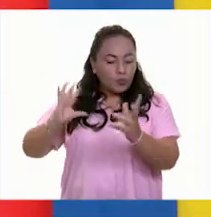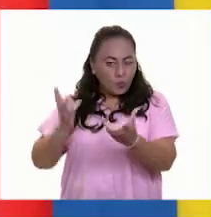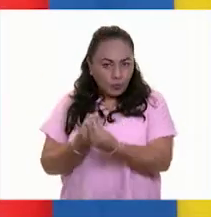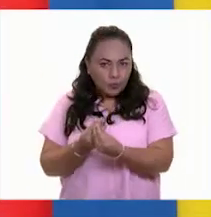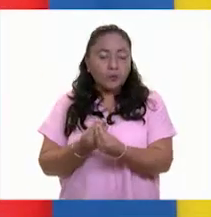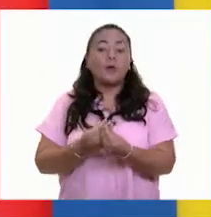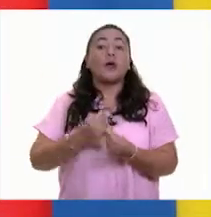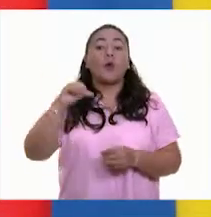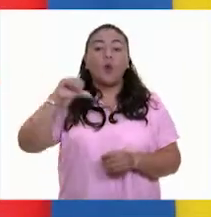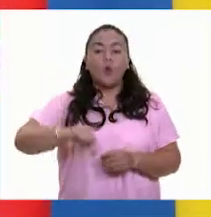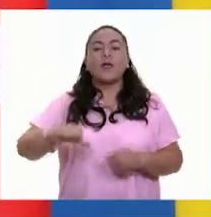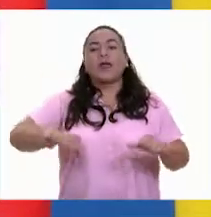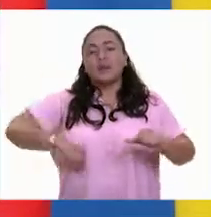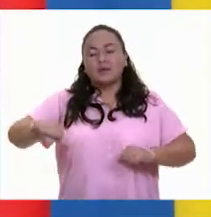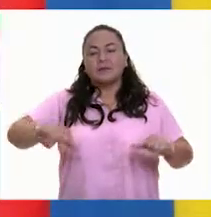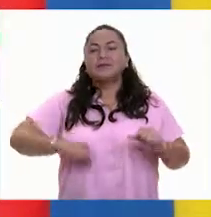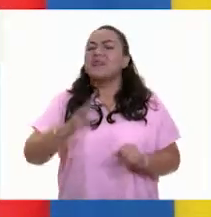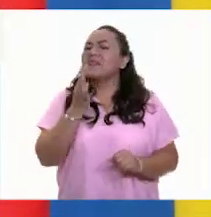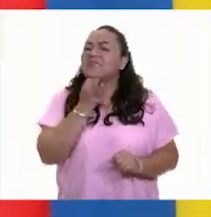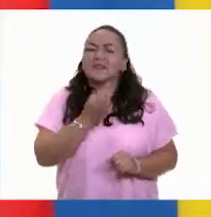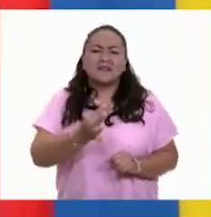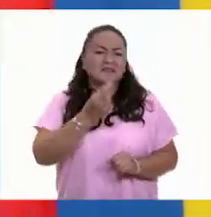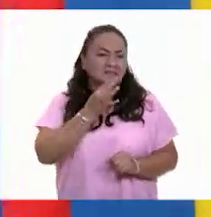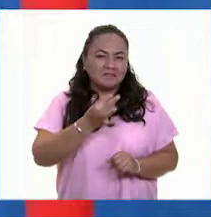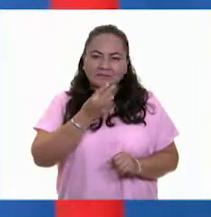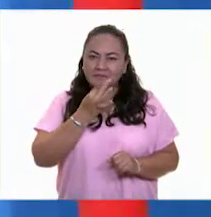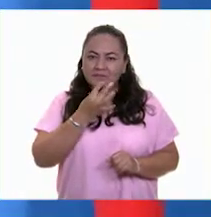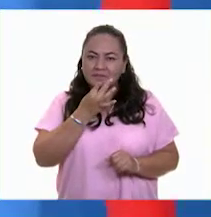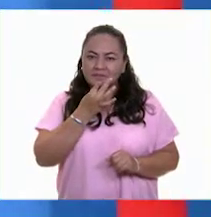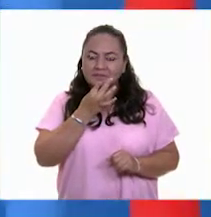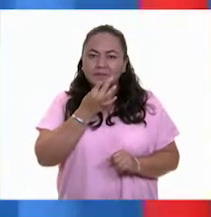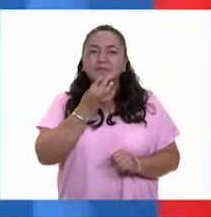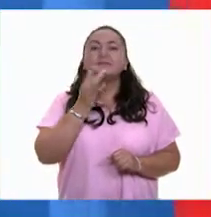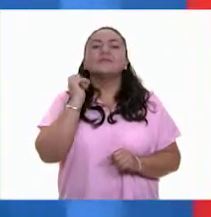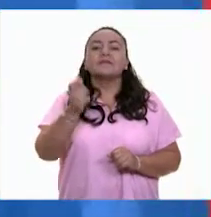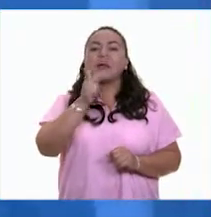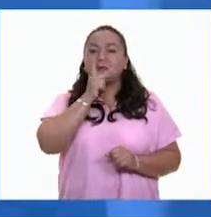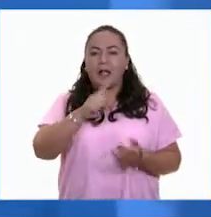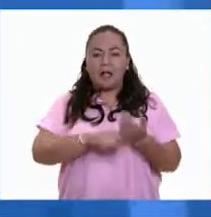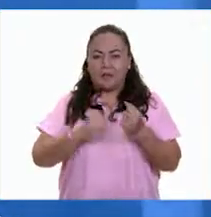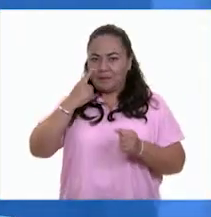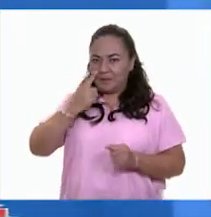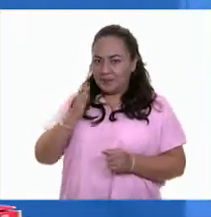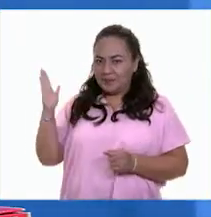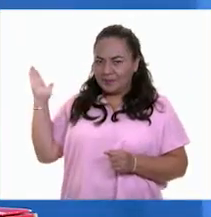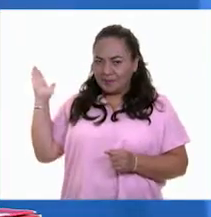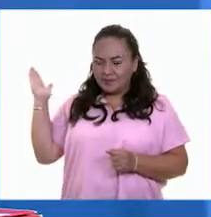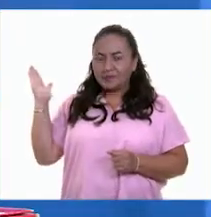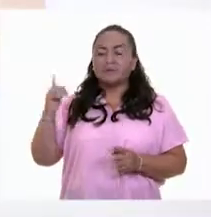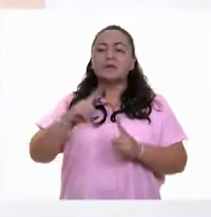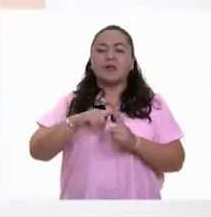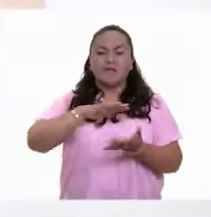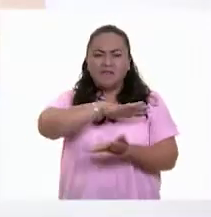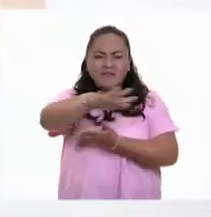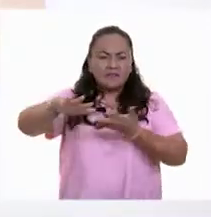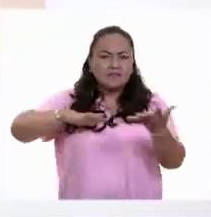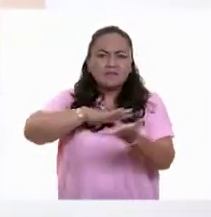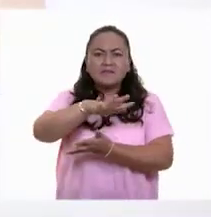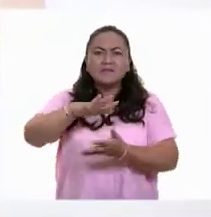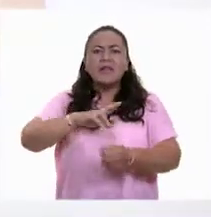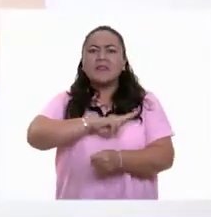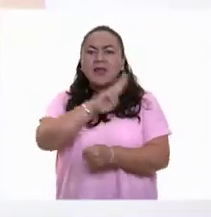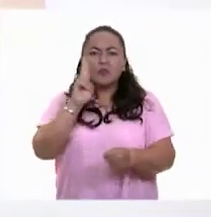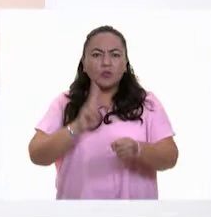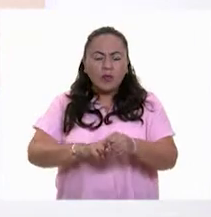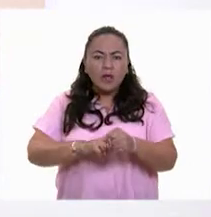ello, realizaremos una actividad muy sencilla, que son estas palabras que tenemos aquí, fenómeno natural, peligro y riesgo.